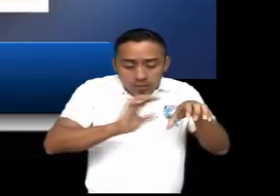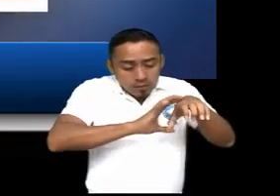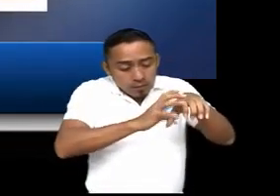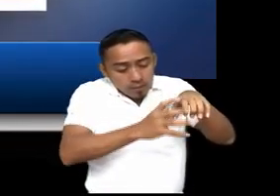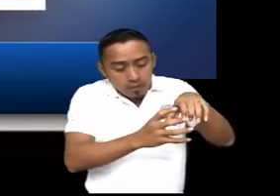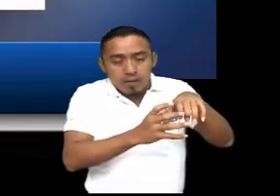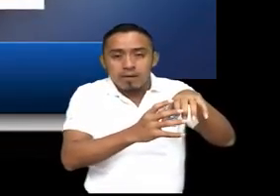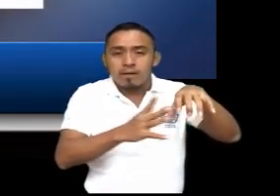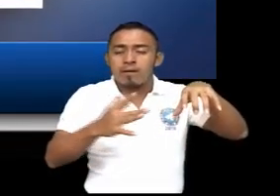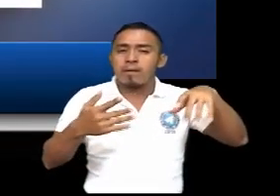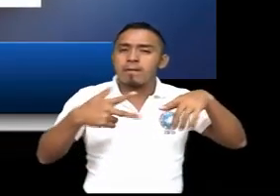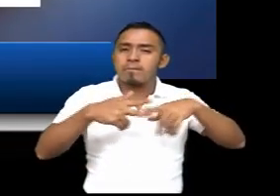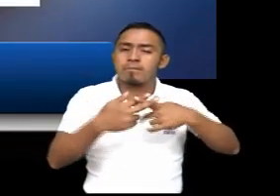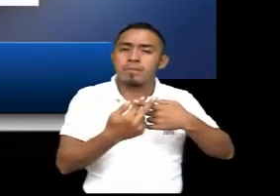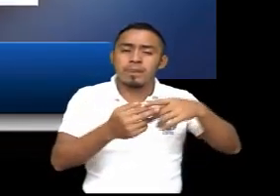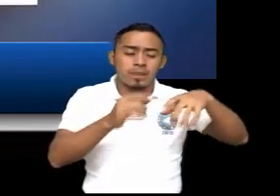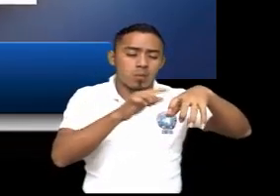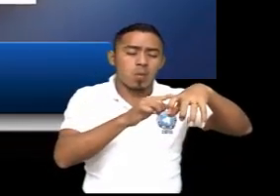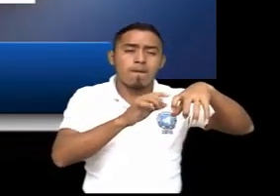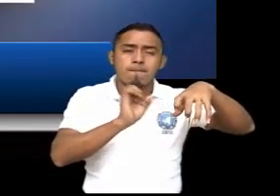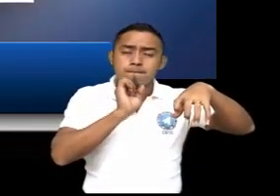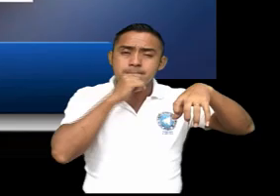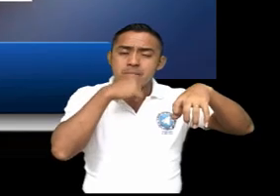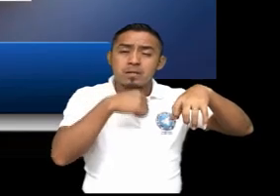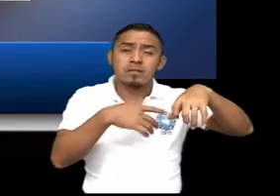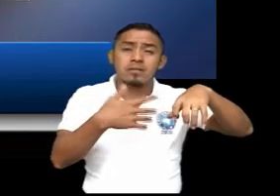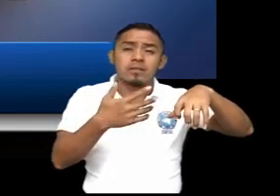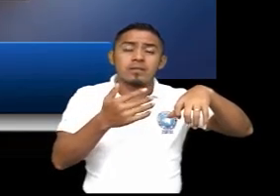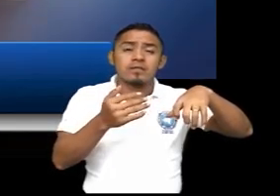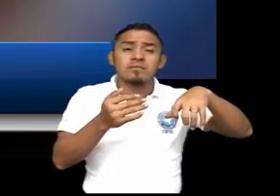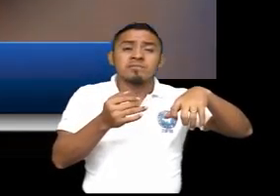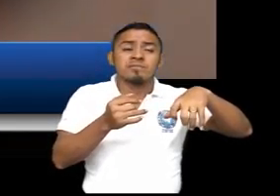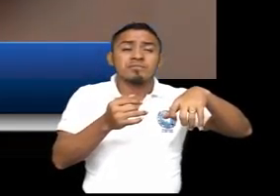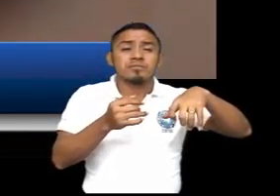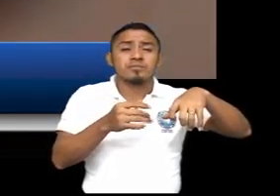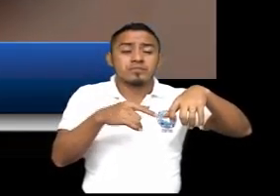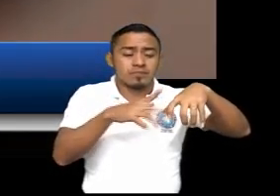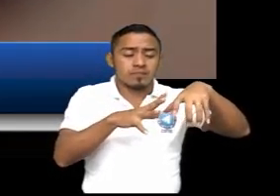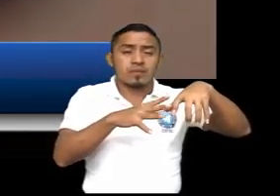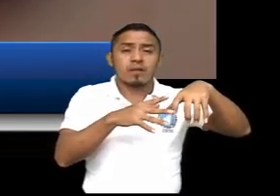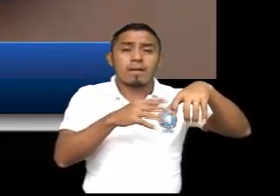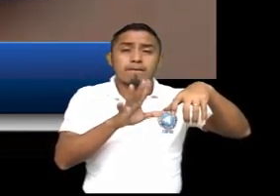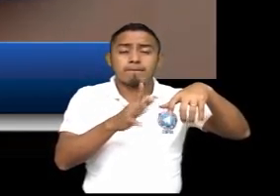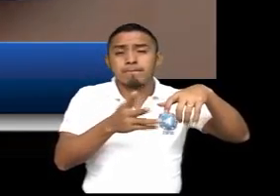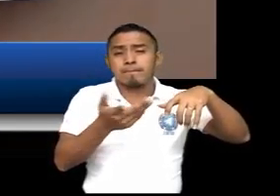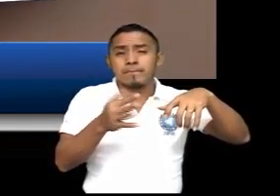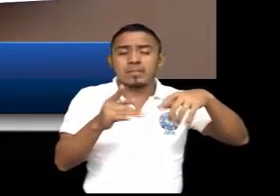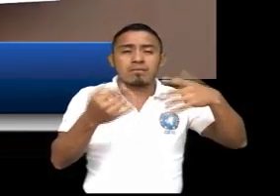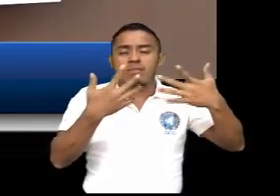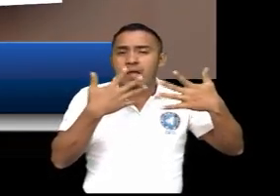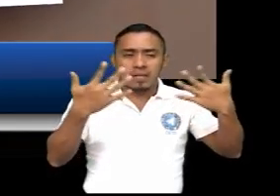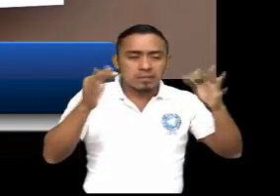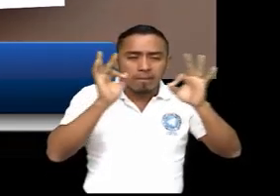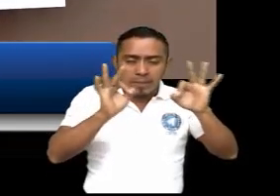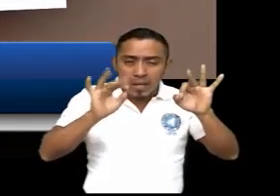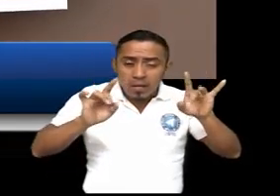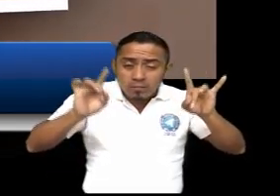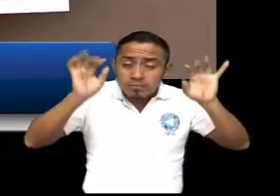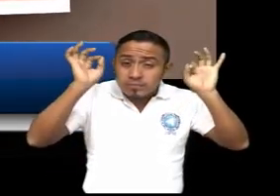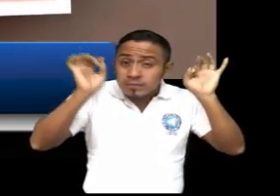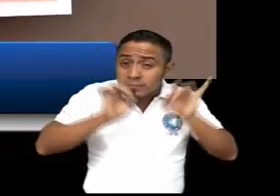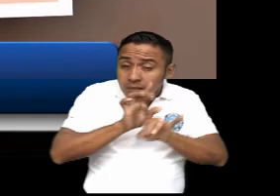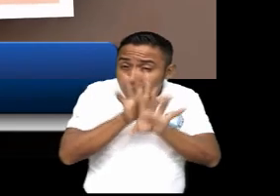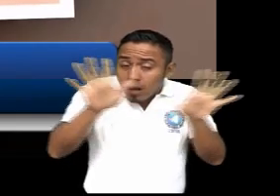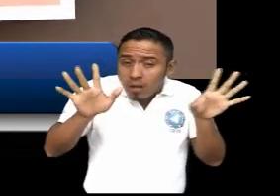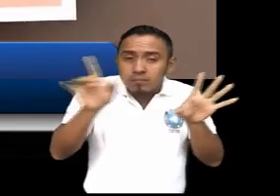se van desnaturalizando. Al irse desnaturalizando, pierde esta característica de transparencia. Y es lo que nosotros le